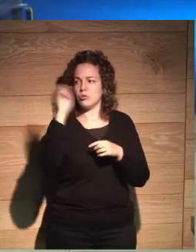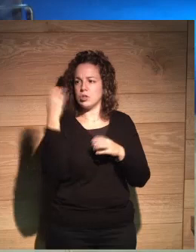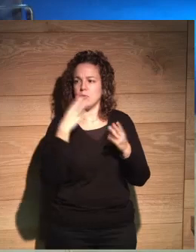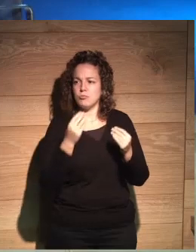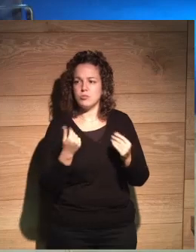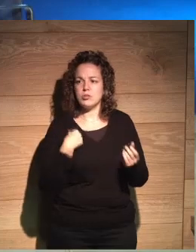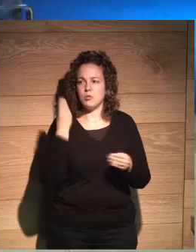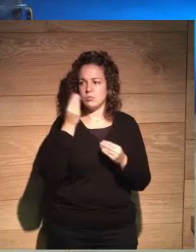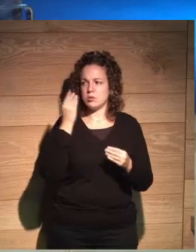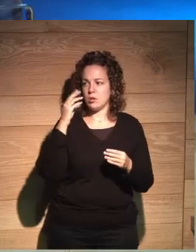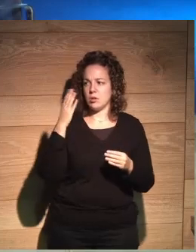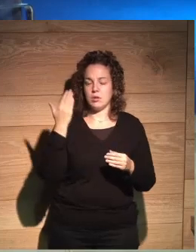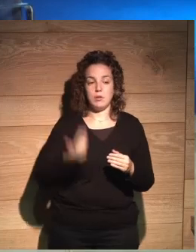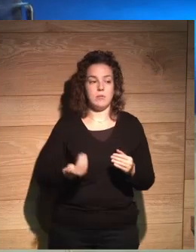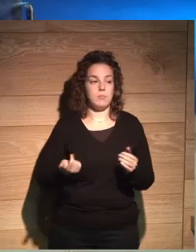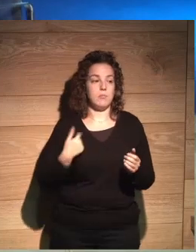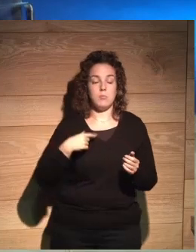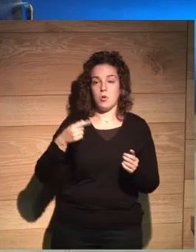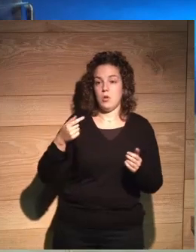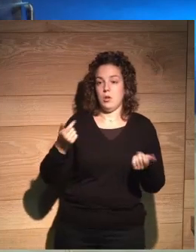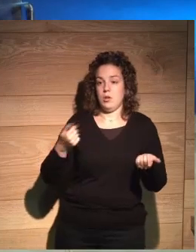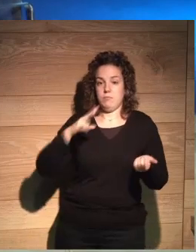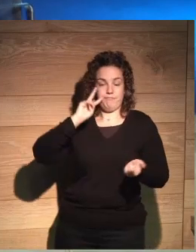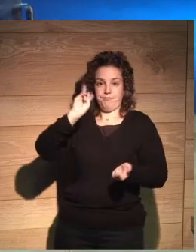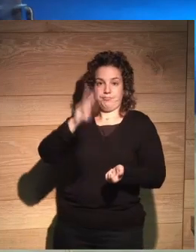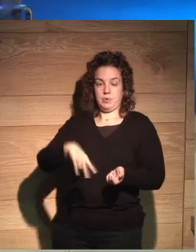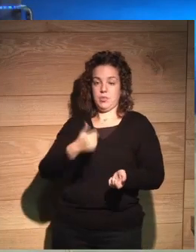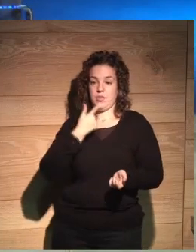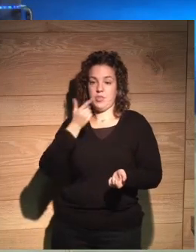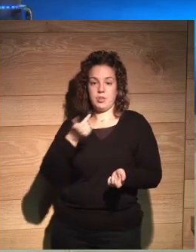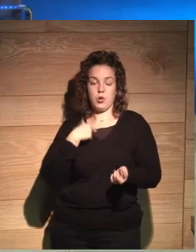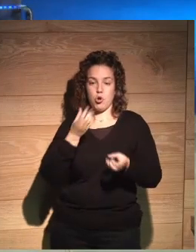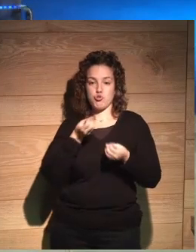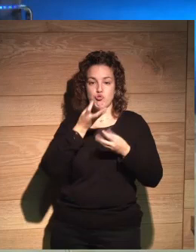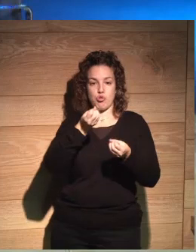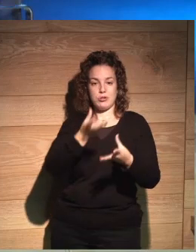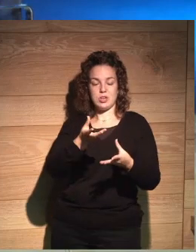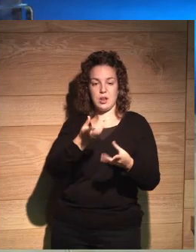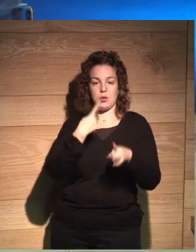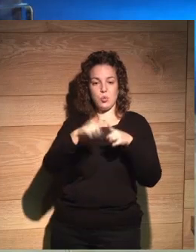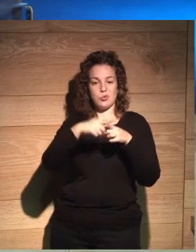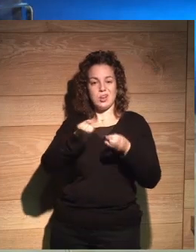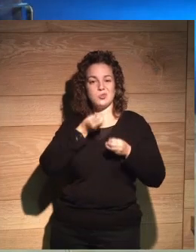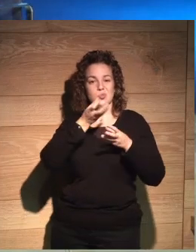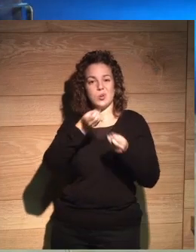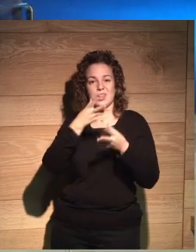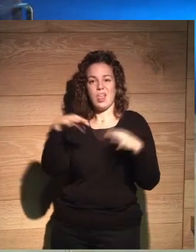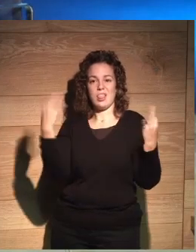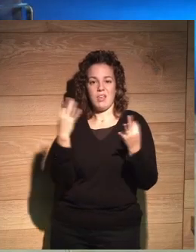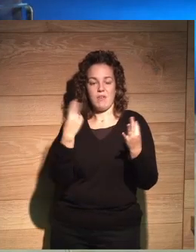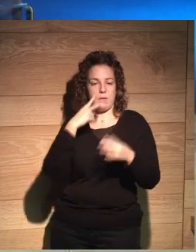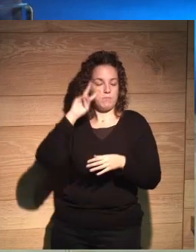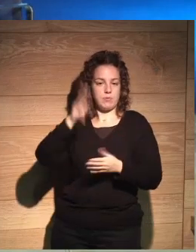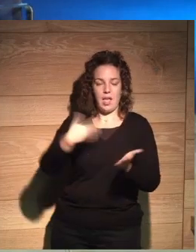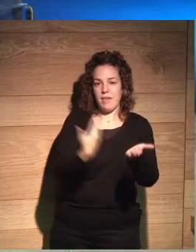Bueno, es decir, evidentemente el rigor es la más importante. Es decir, lo que cuentas debe estar sustentado por la